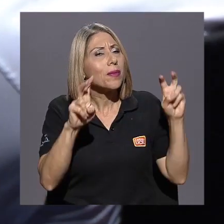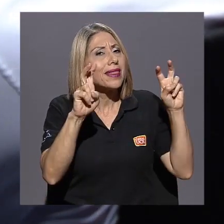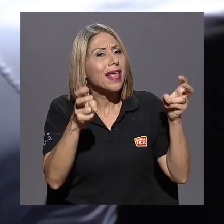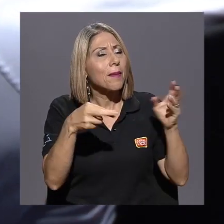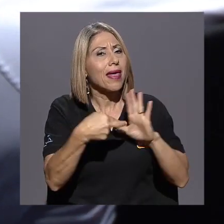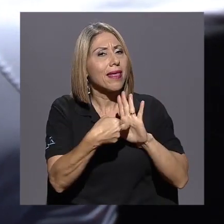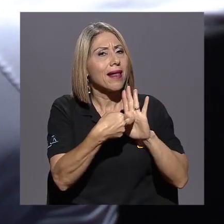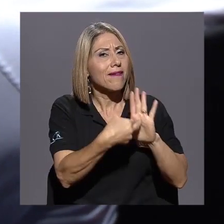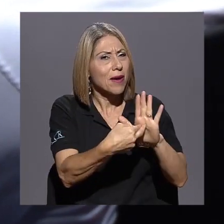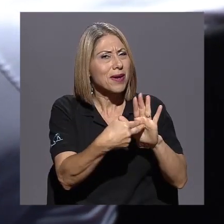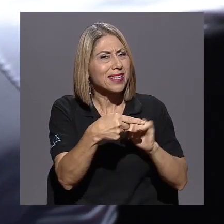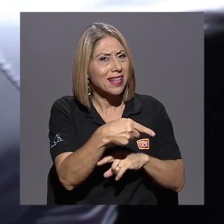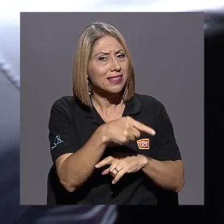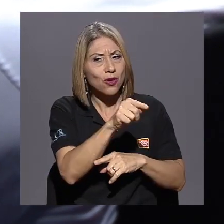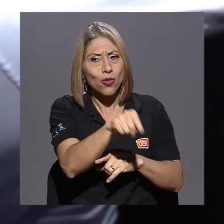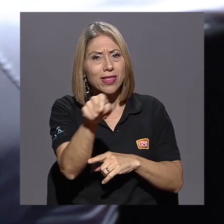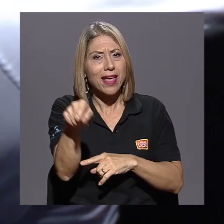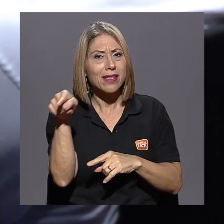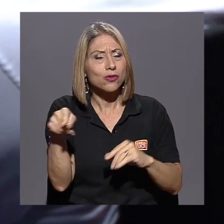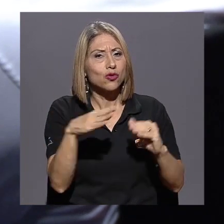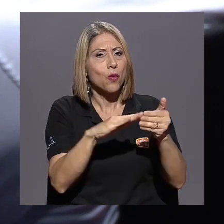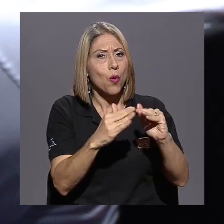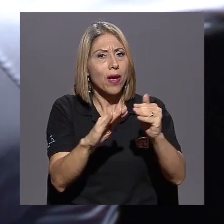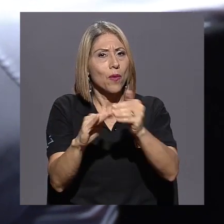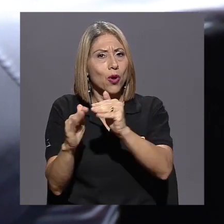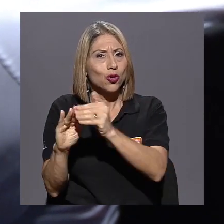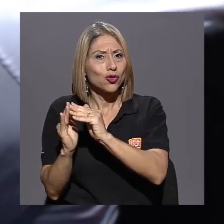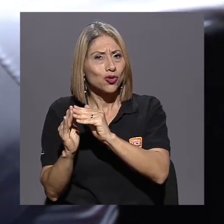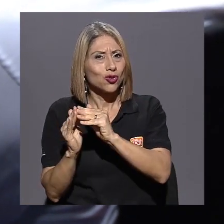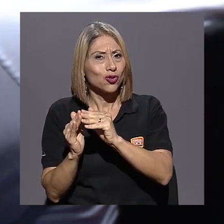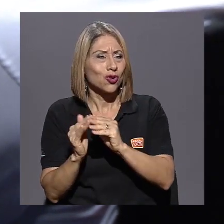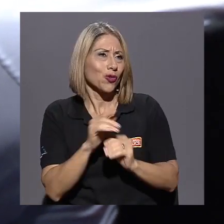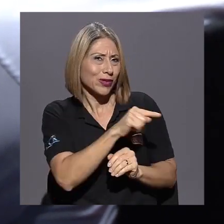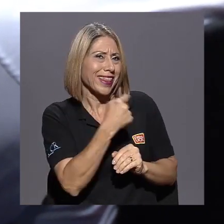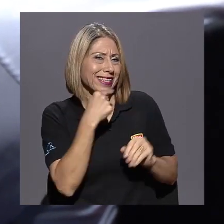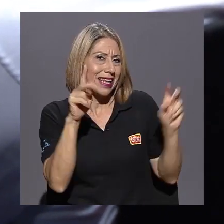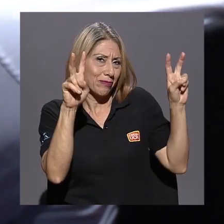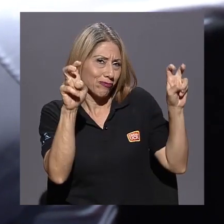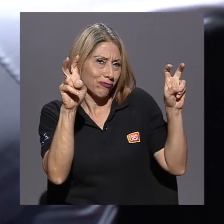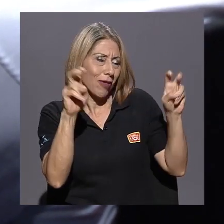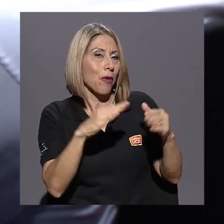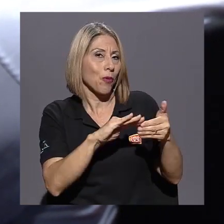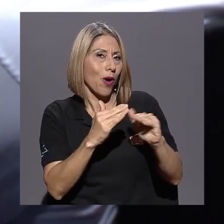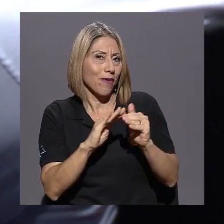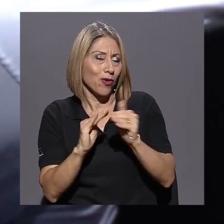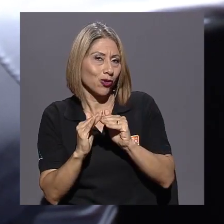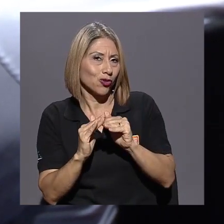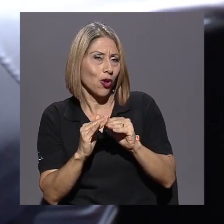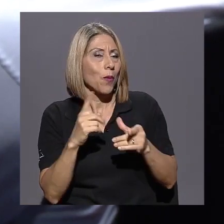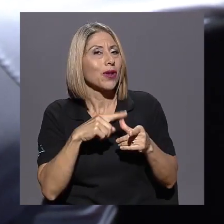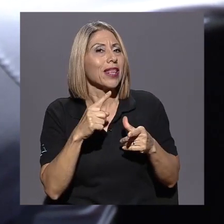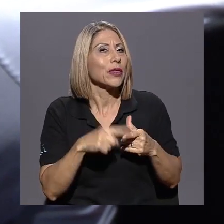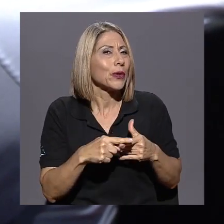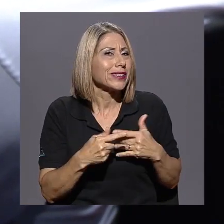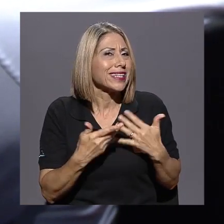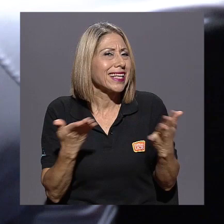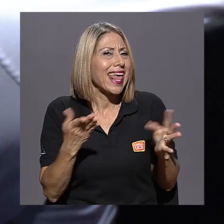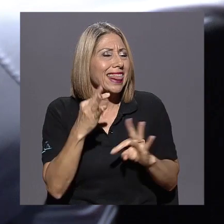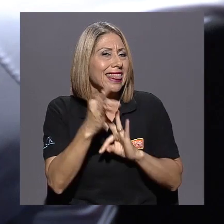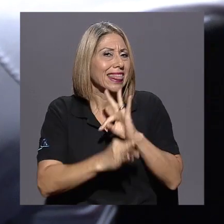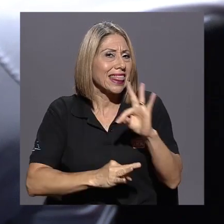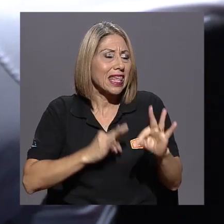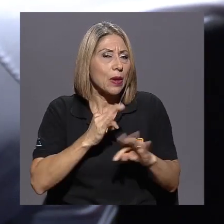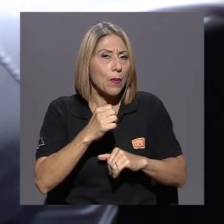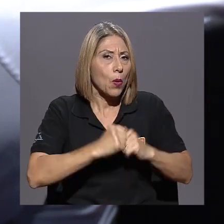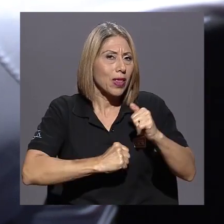representación de estos pueblos que por mismo lo pones entre comillas verdad porque entonces qué tipo de estructura